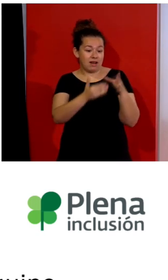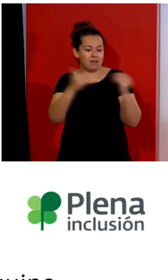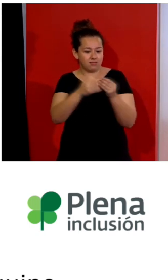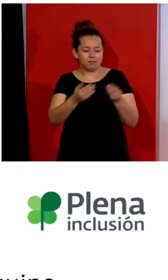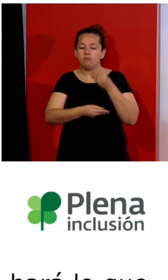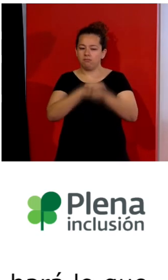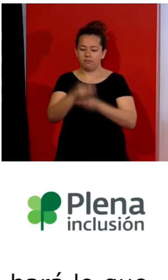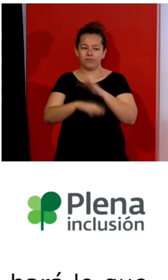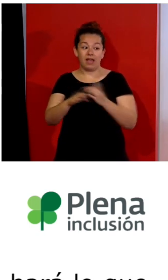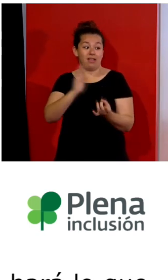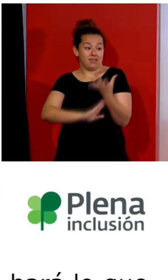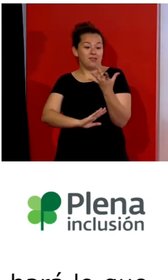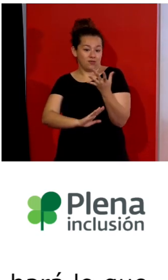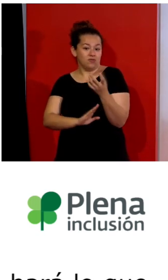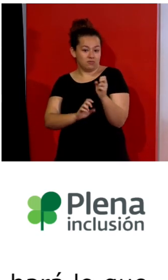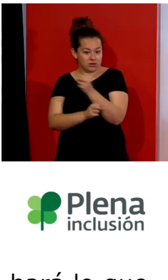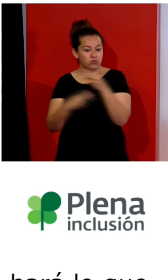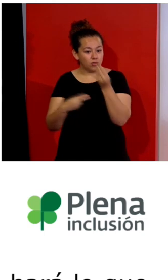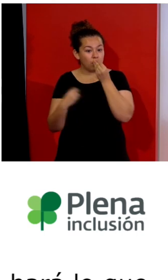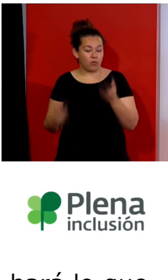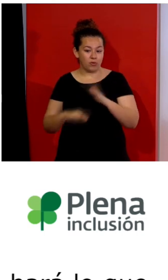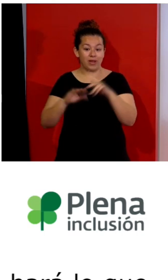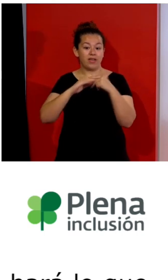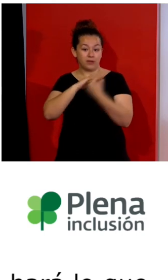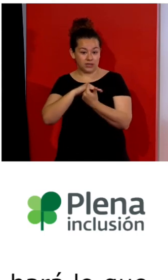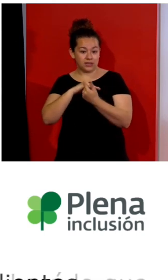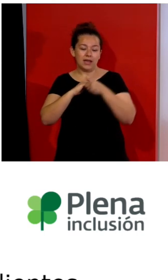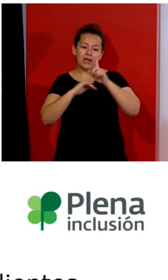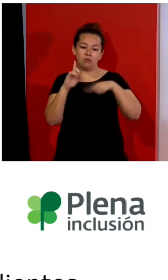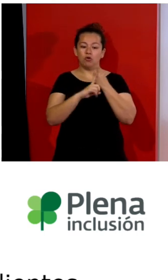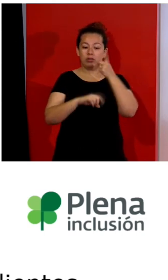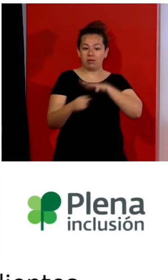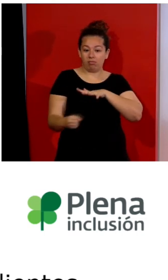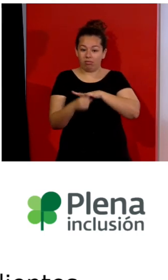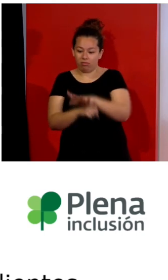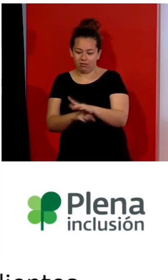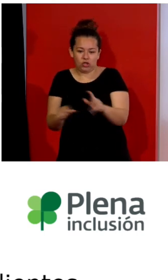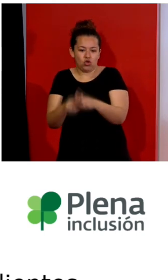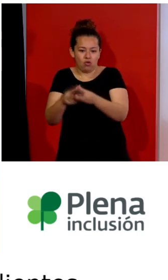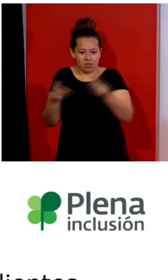los accionistas de los que una parte revertirán directa e indirectamente en la sociedad.